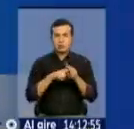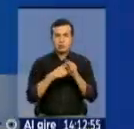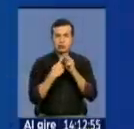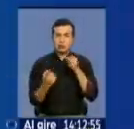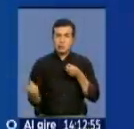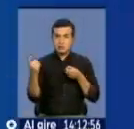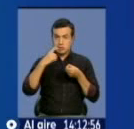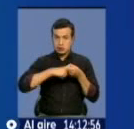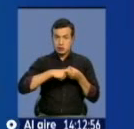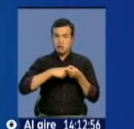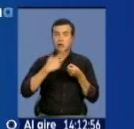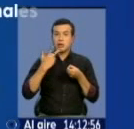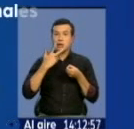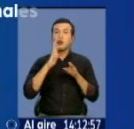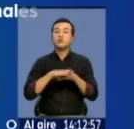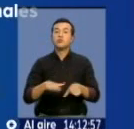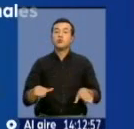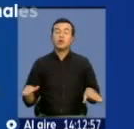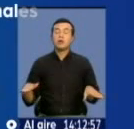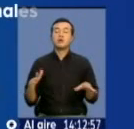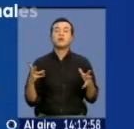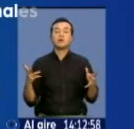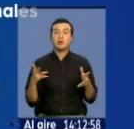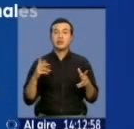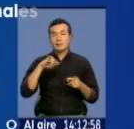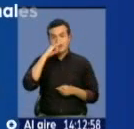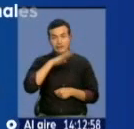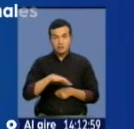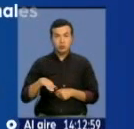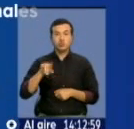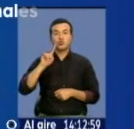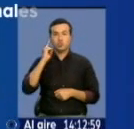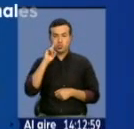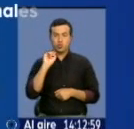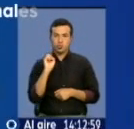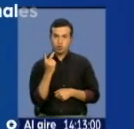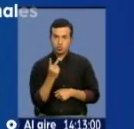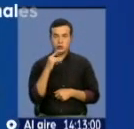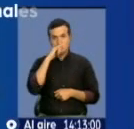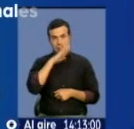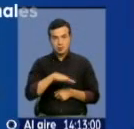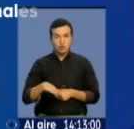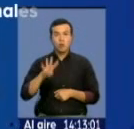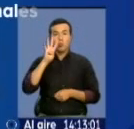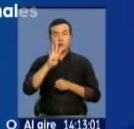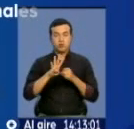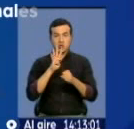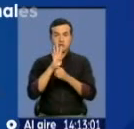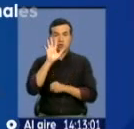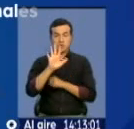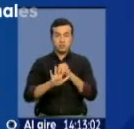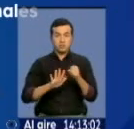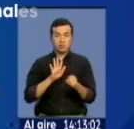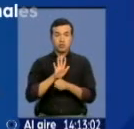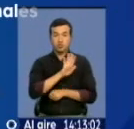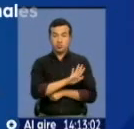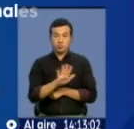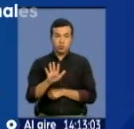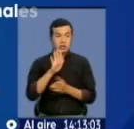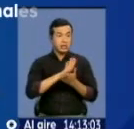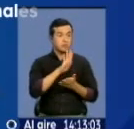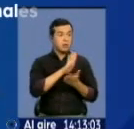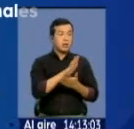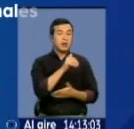inscribe, ingresarán estudiantes que asistirán al inicial 1 y 2, los niños entre 4 y 5 años y quienes se trasladen de